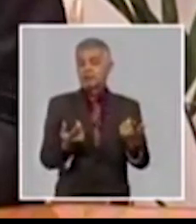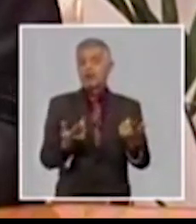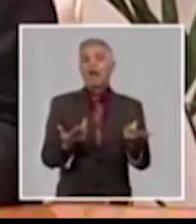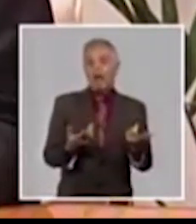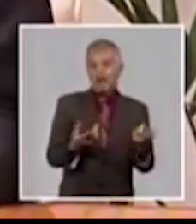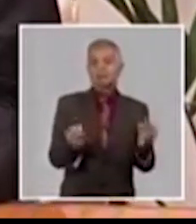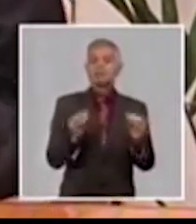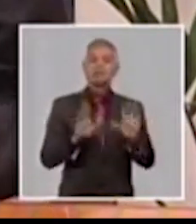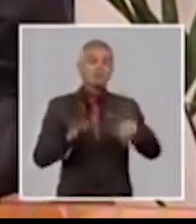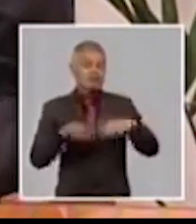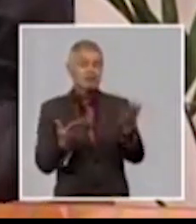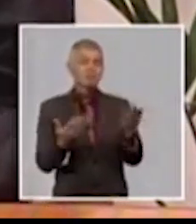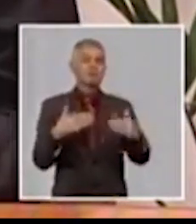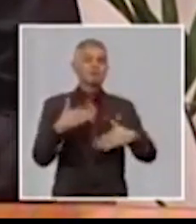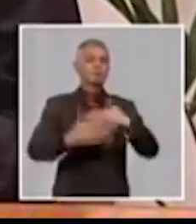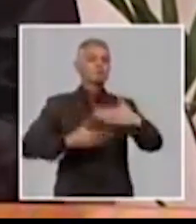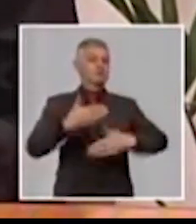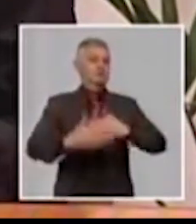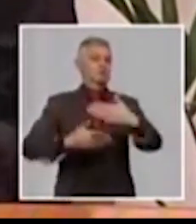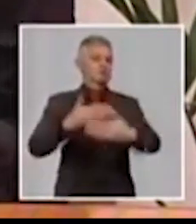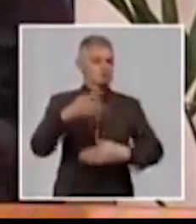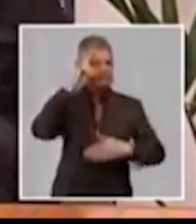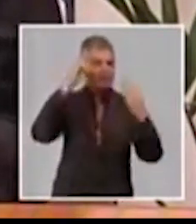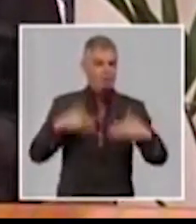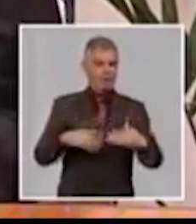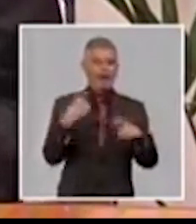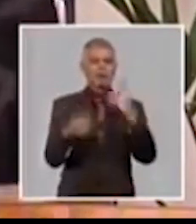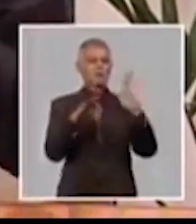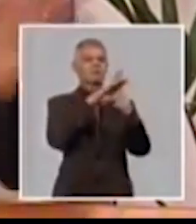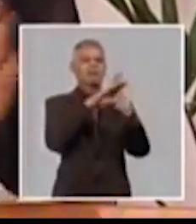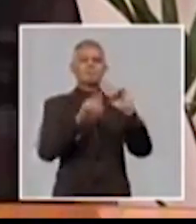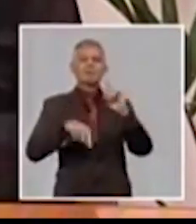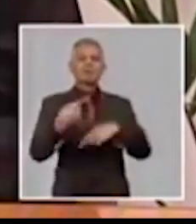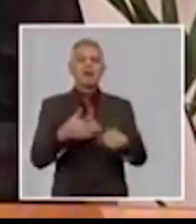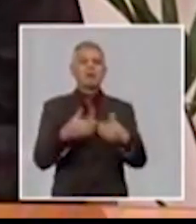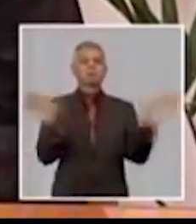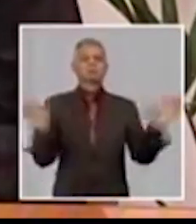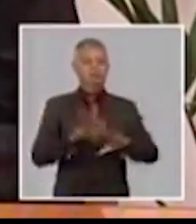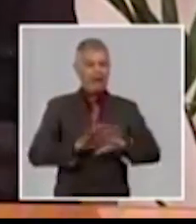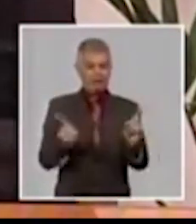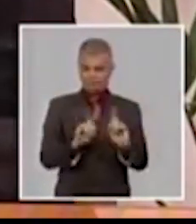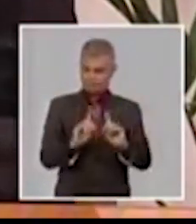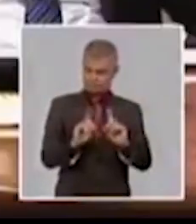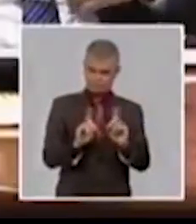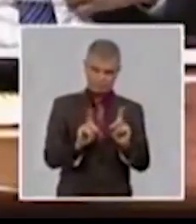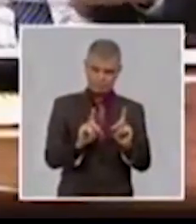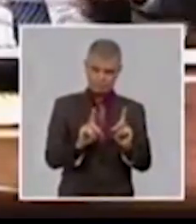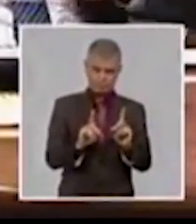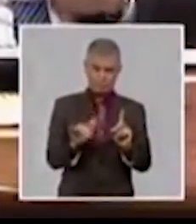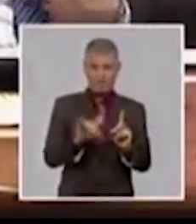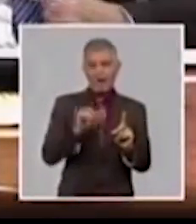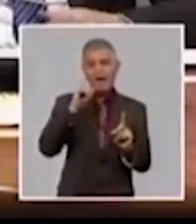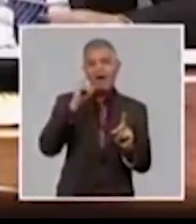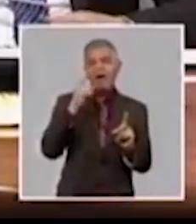salud. Es decir, no hay ninguna medida que dice mañana abre tal cosa y abrió como si nada hubiese sucedido. Como la normalidad sería. No puede